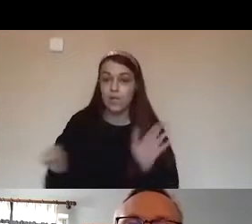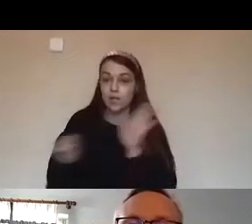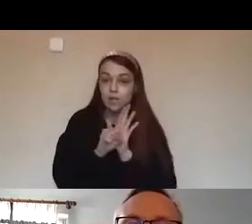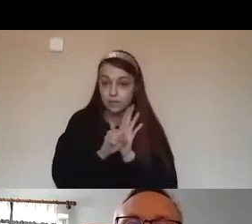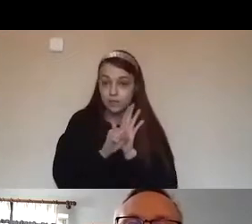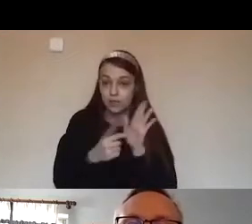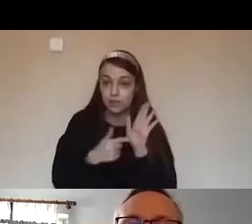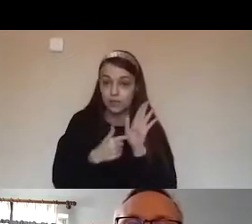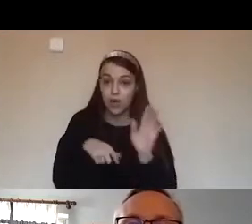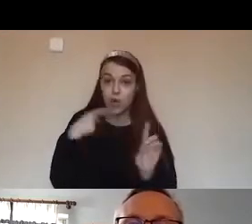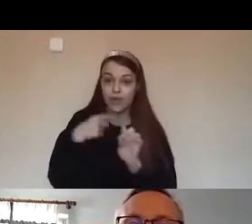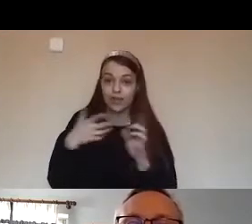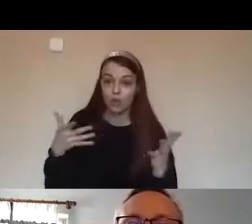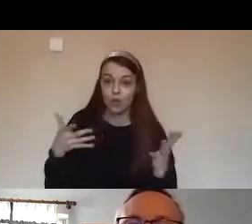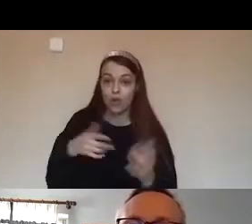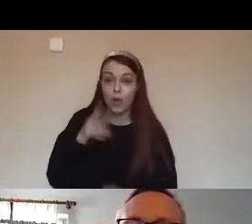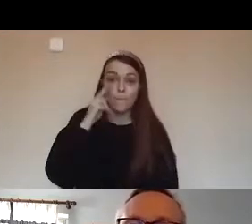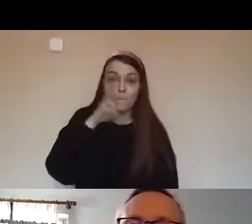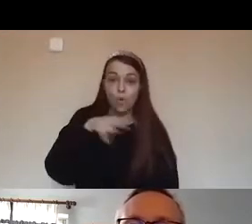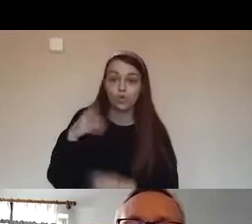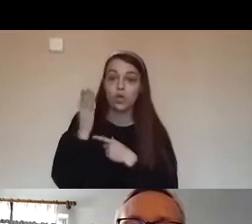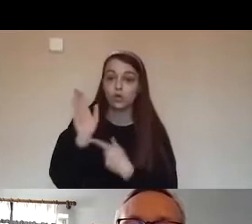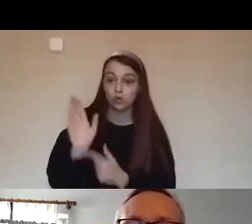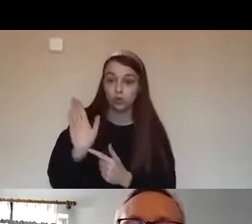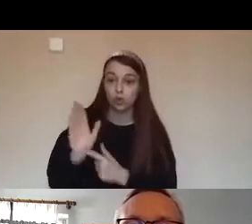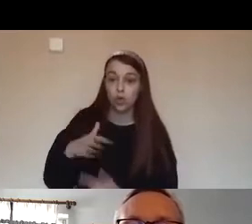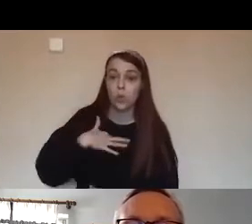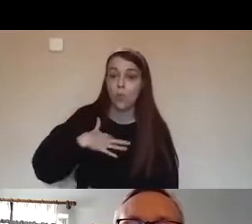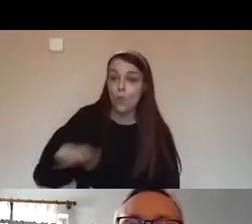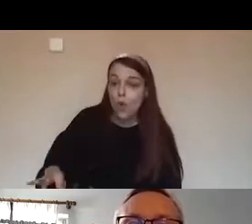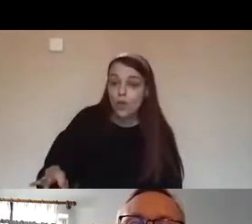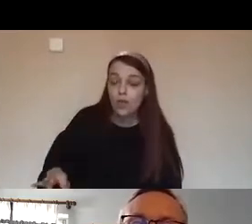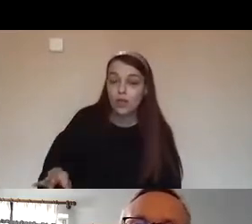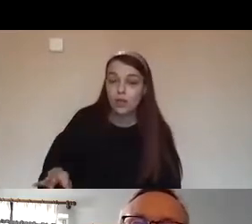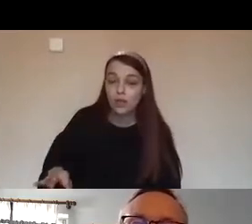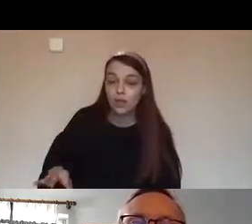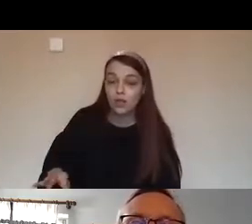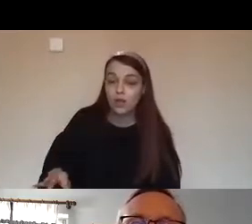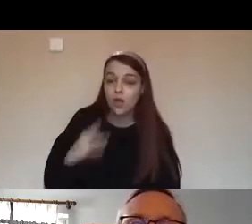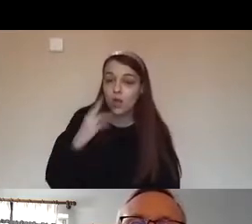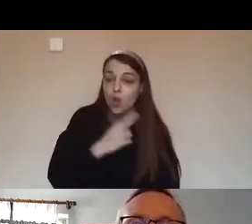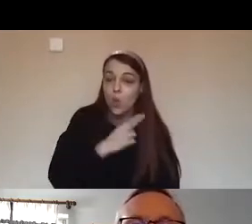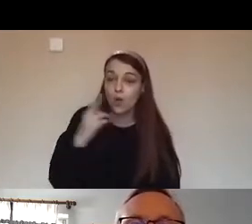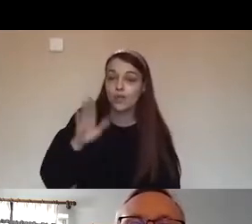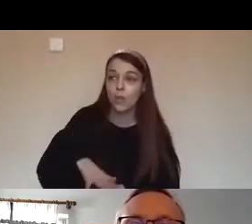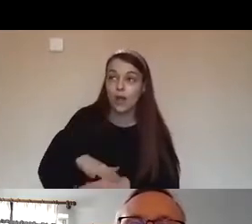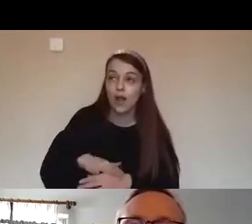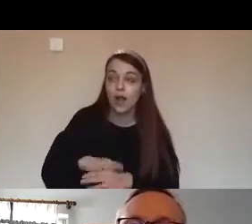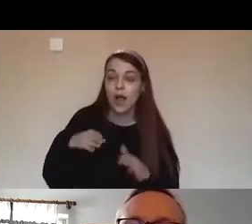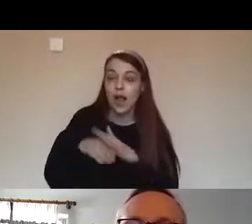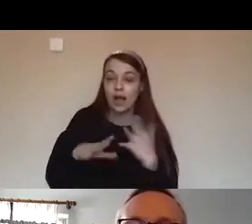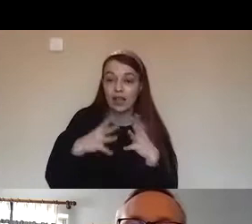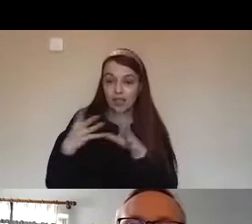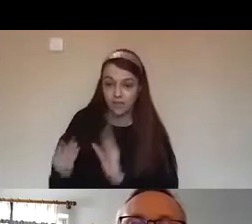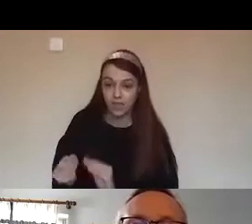es ofrecer a los museos la posibilidad de que se comprometan con la accesibilidad y